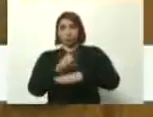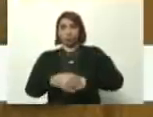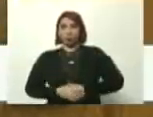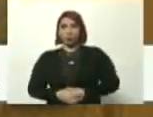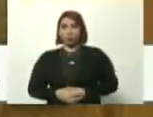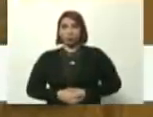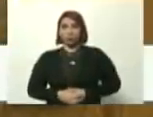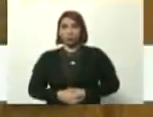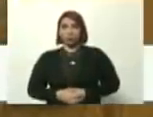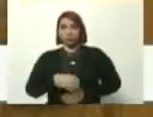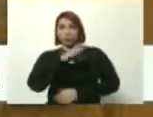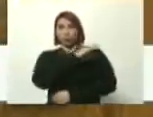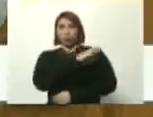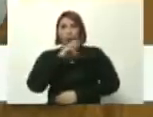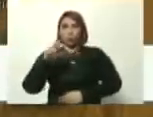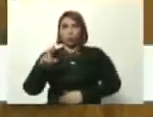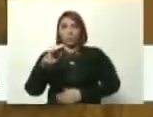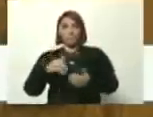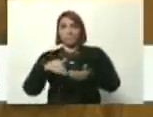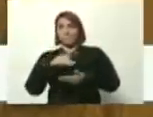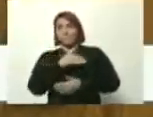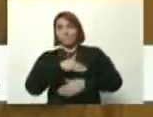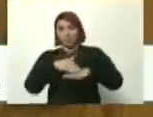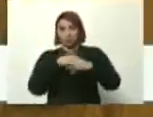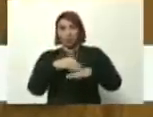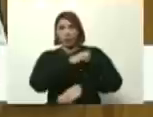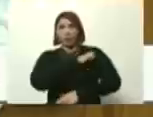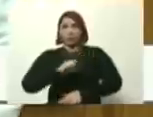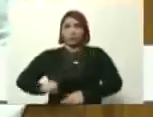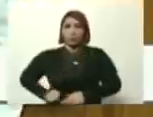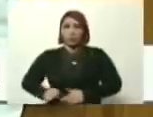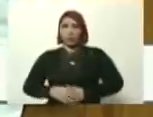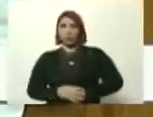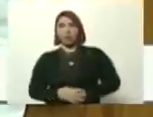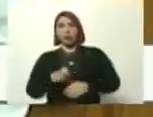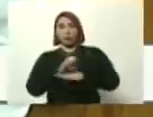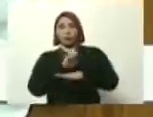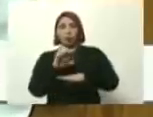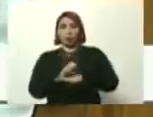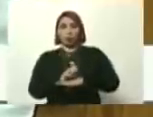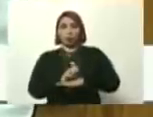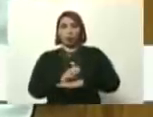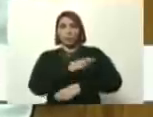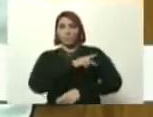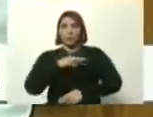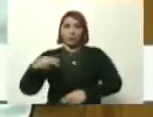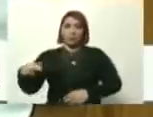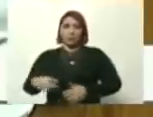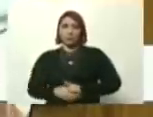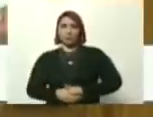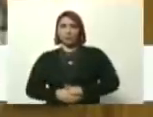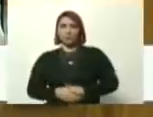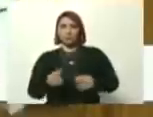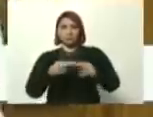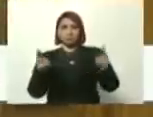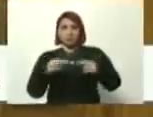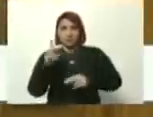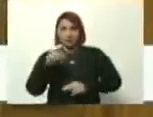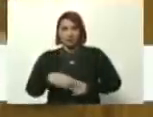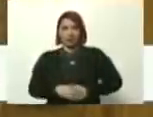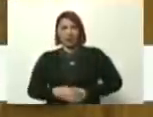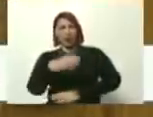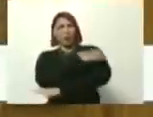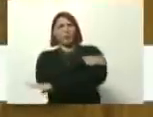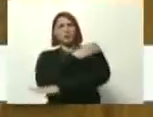y Costa Rica, El Salvador, perdón, Panamá, El Salvador y Ecuador. Solo 3 países. Y la derecha